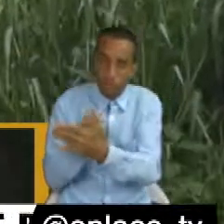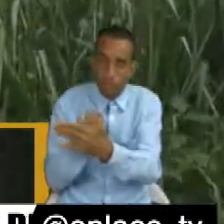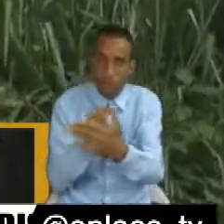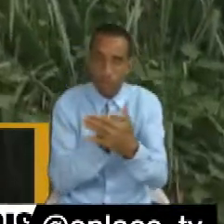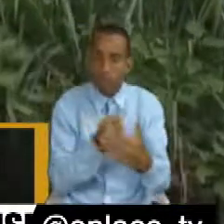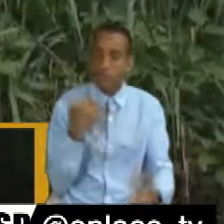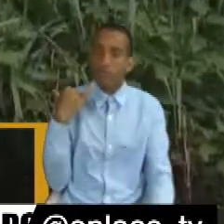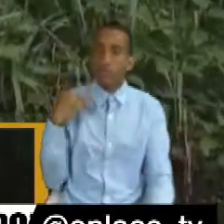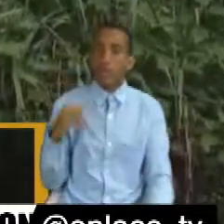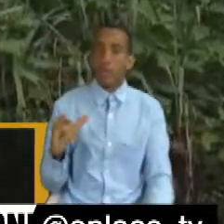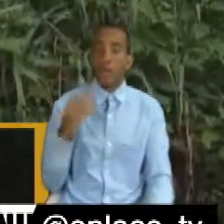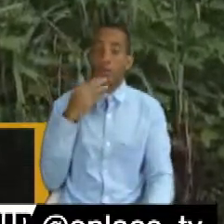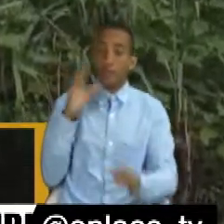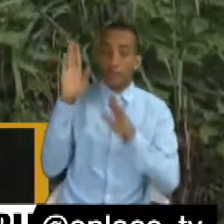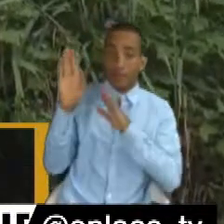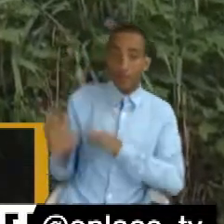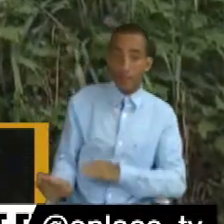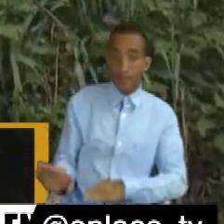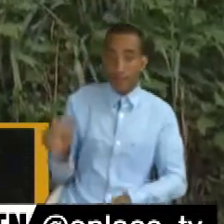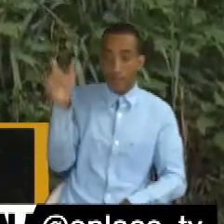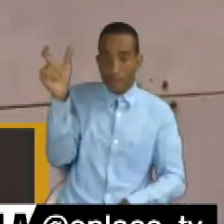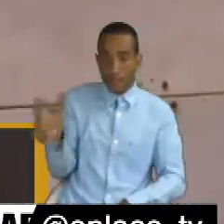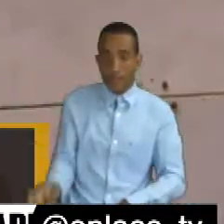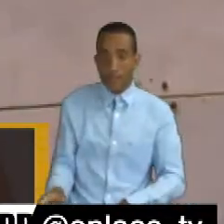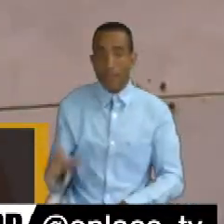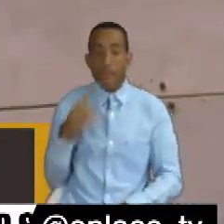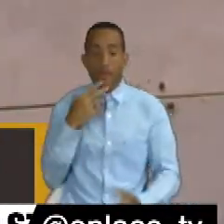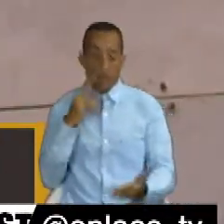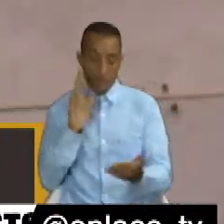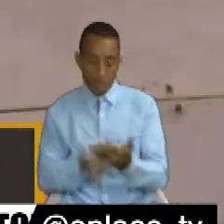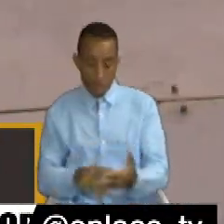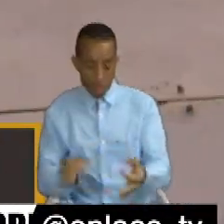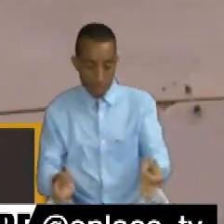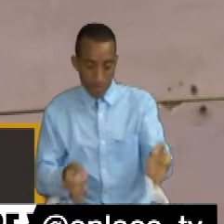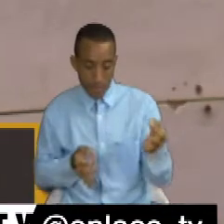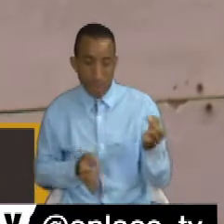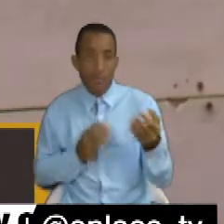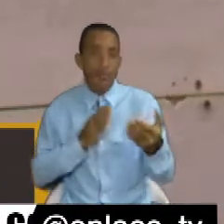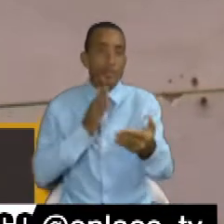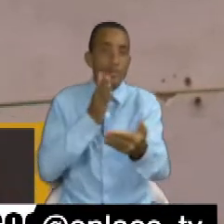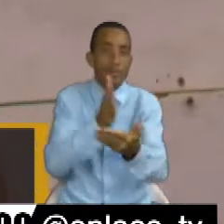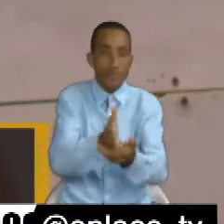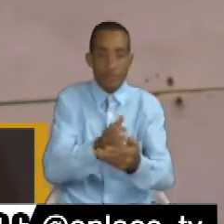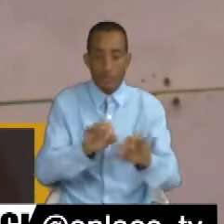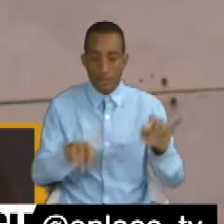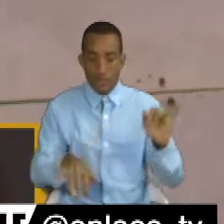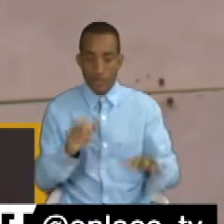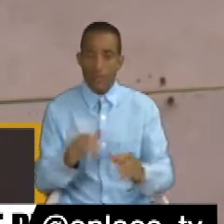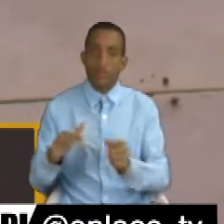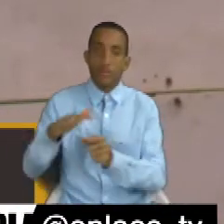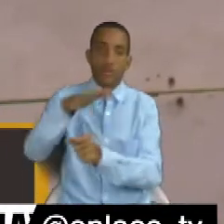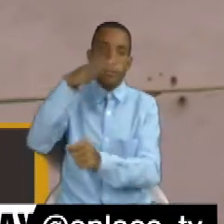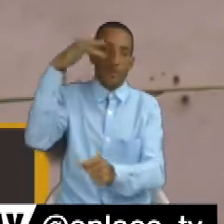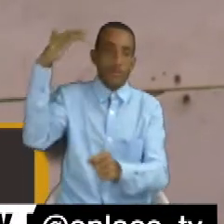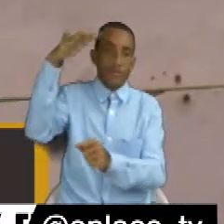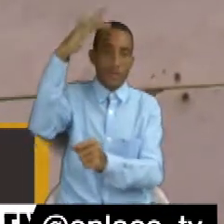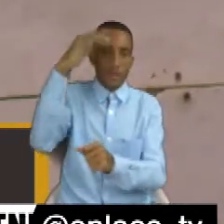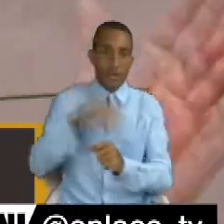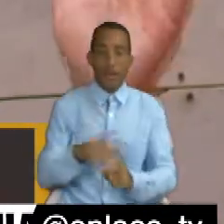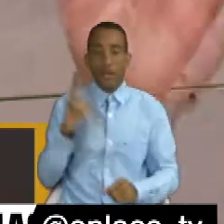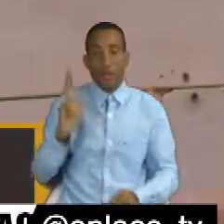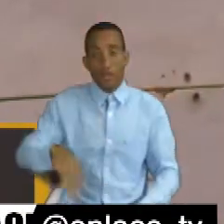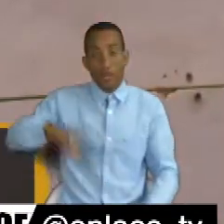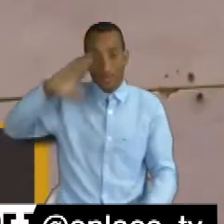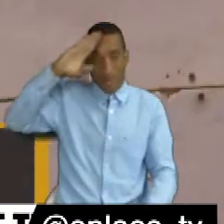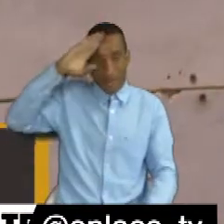la representante del sector llevó una carta a medio ambiente y la policía ambiental también vino,